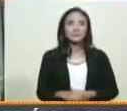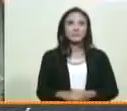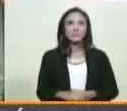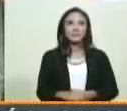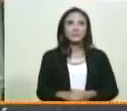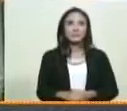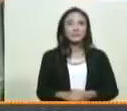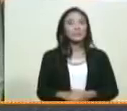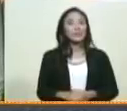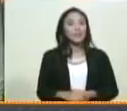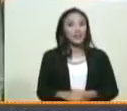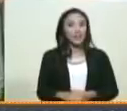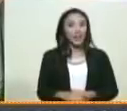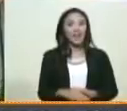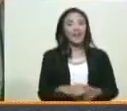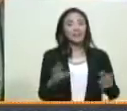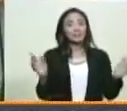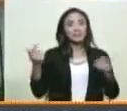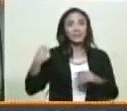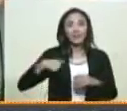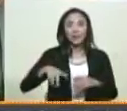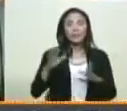Los tenemos locos.